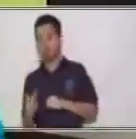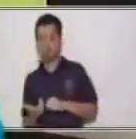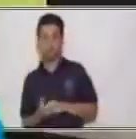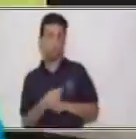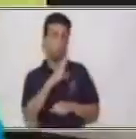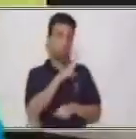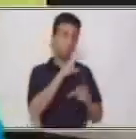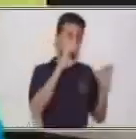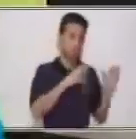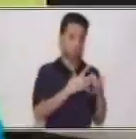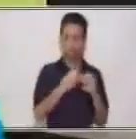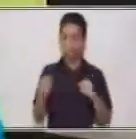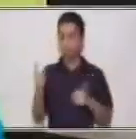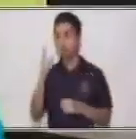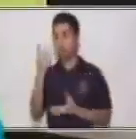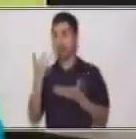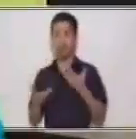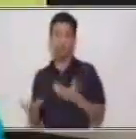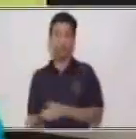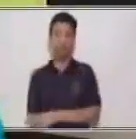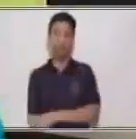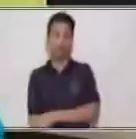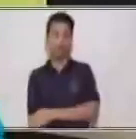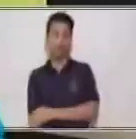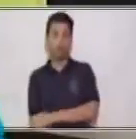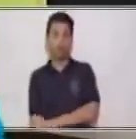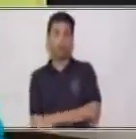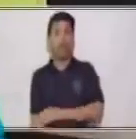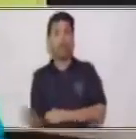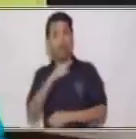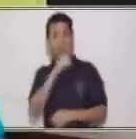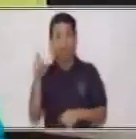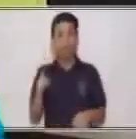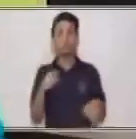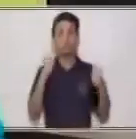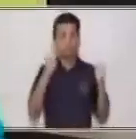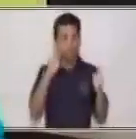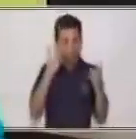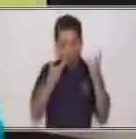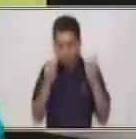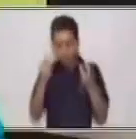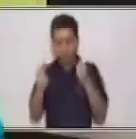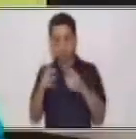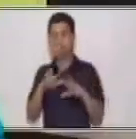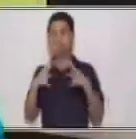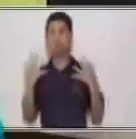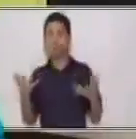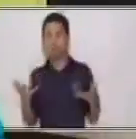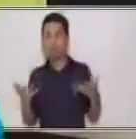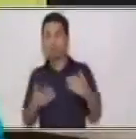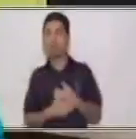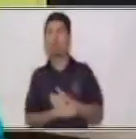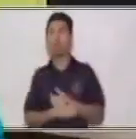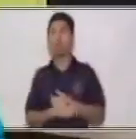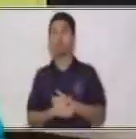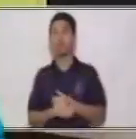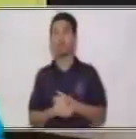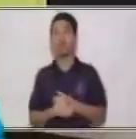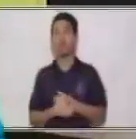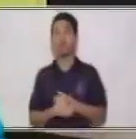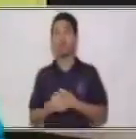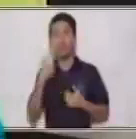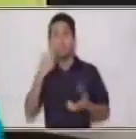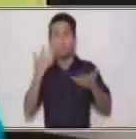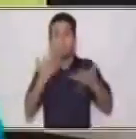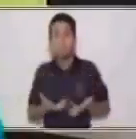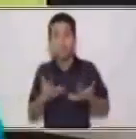sería 1 libra. Entonces ellos van haciendo un cálculo de cuánto podrían comer las personas. Entonces